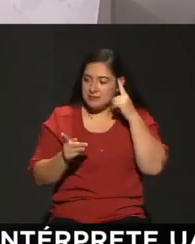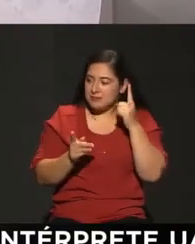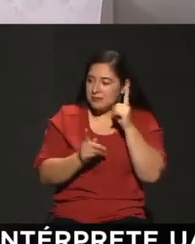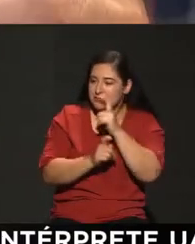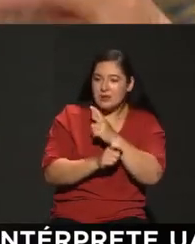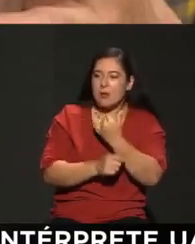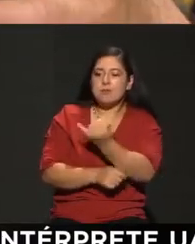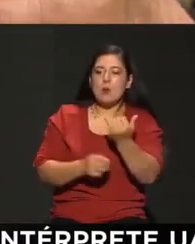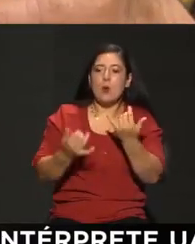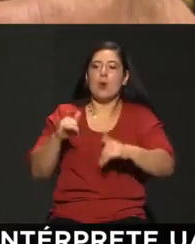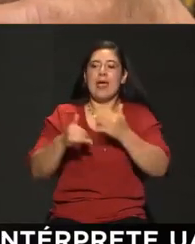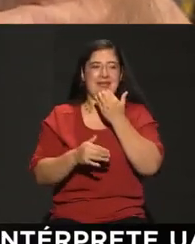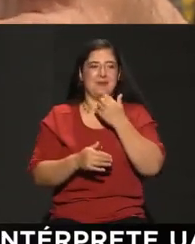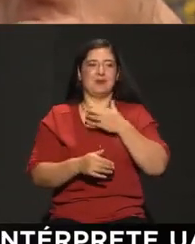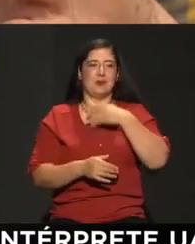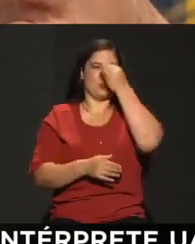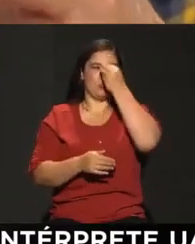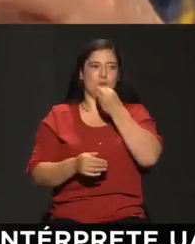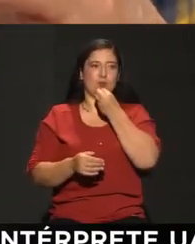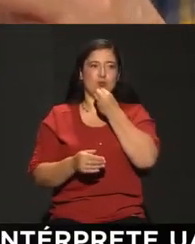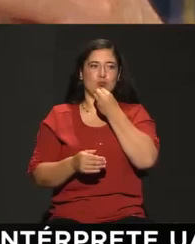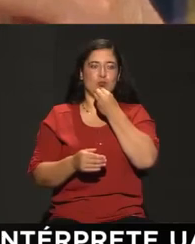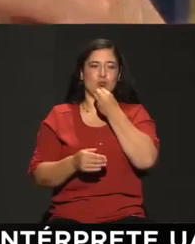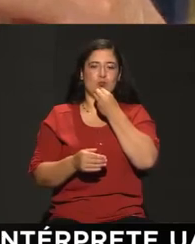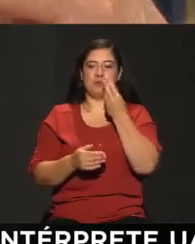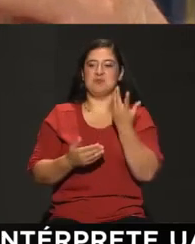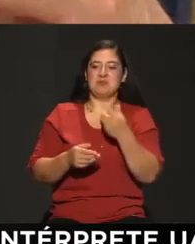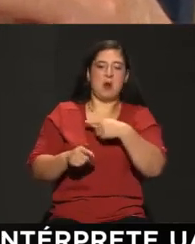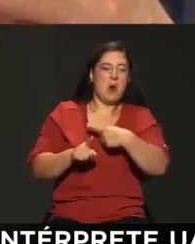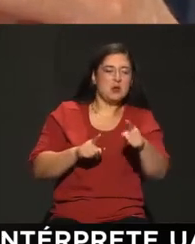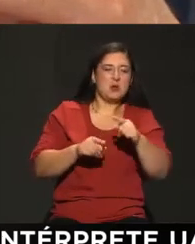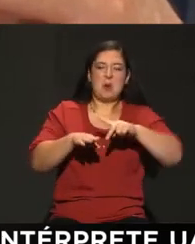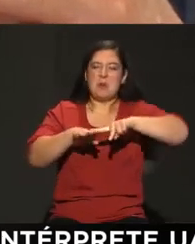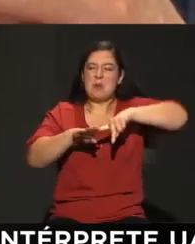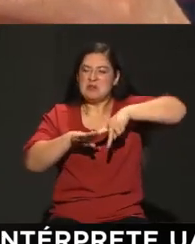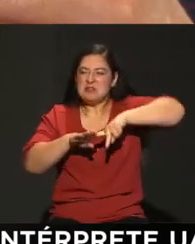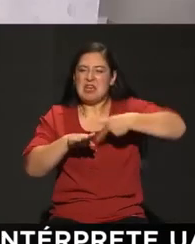este caso yo tengo mi orangután, correcto. Pero si ustedes tienen patinetas,